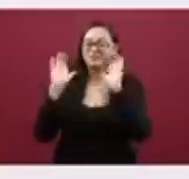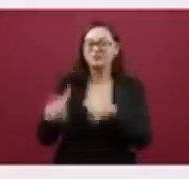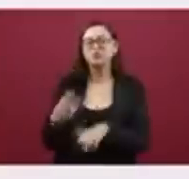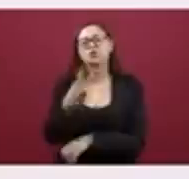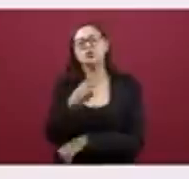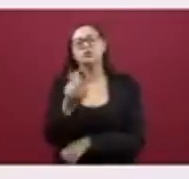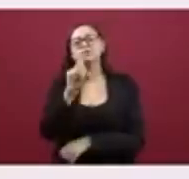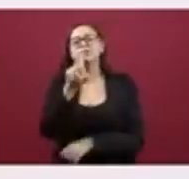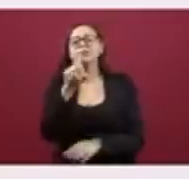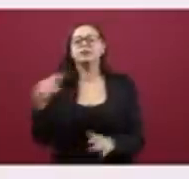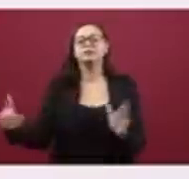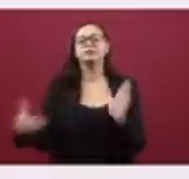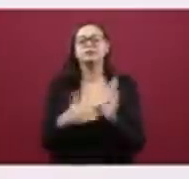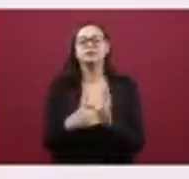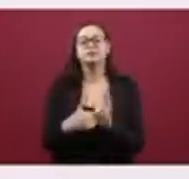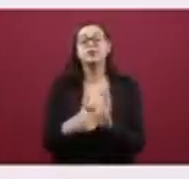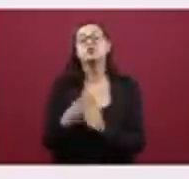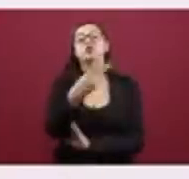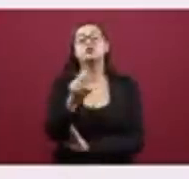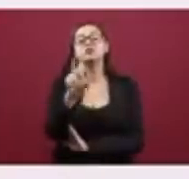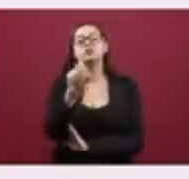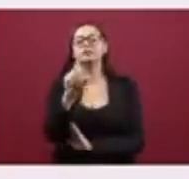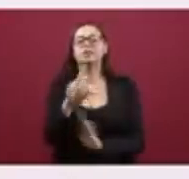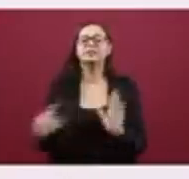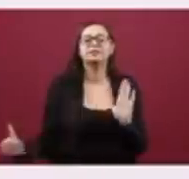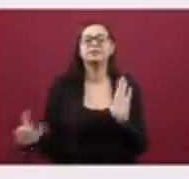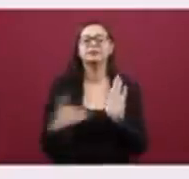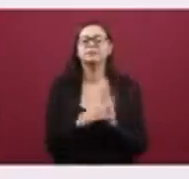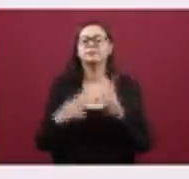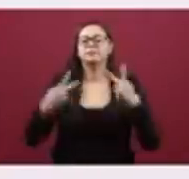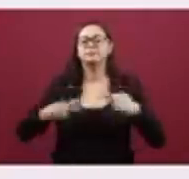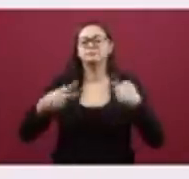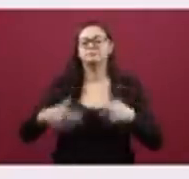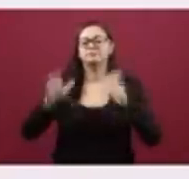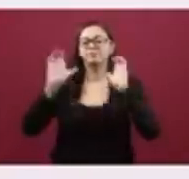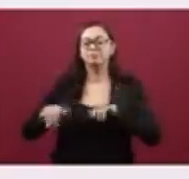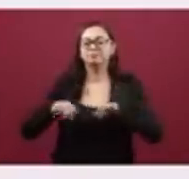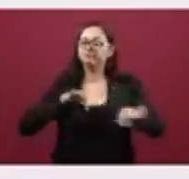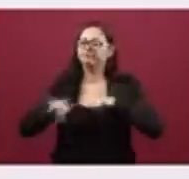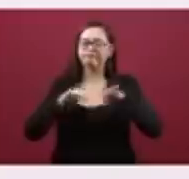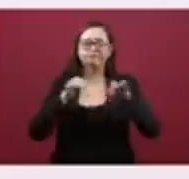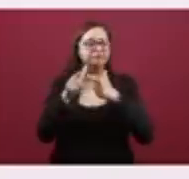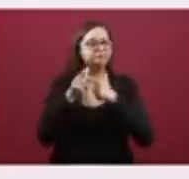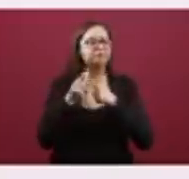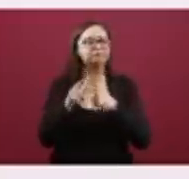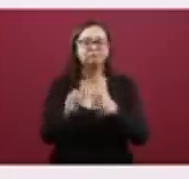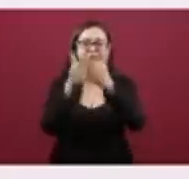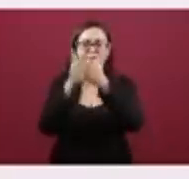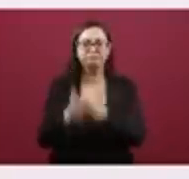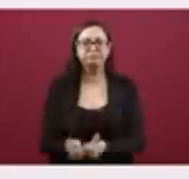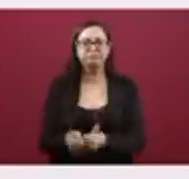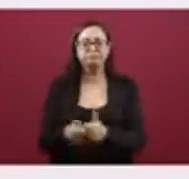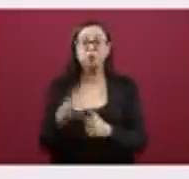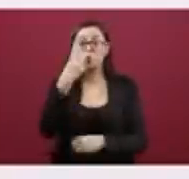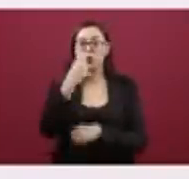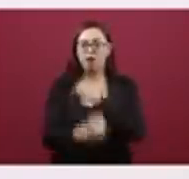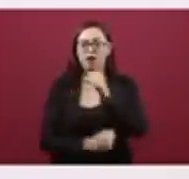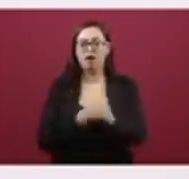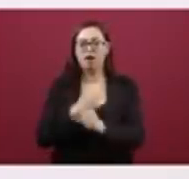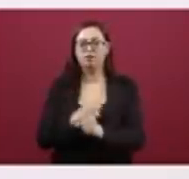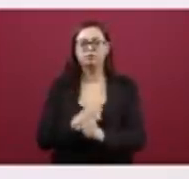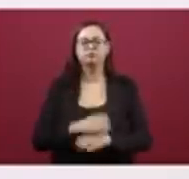mil 230 mil empleos permanentes este año